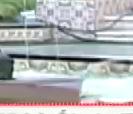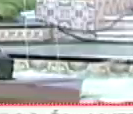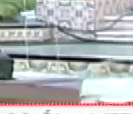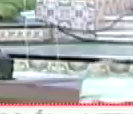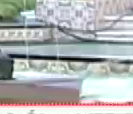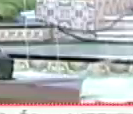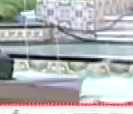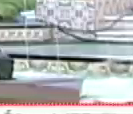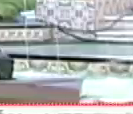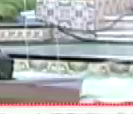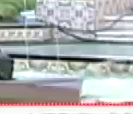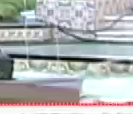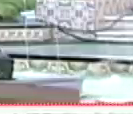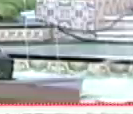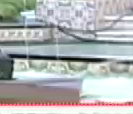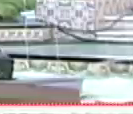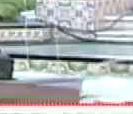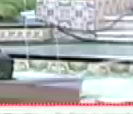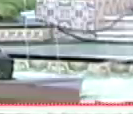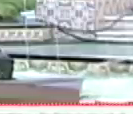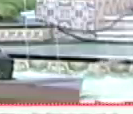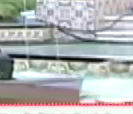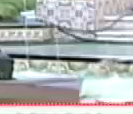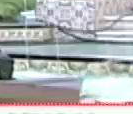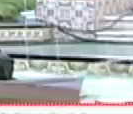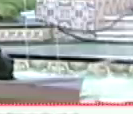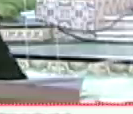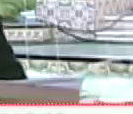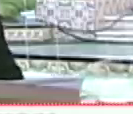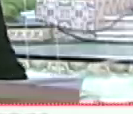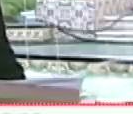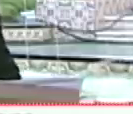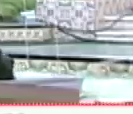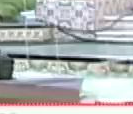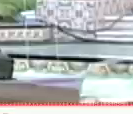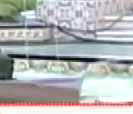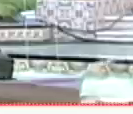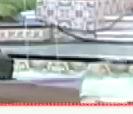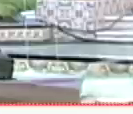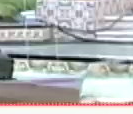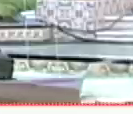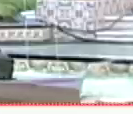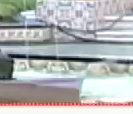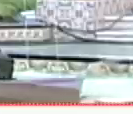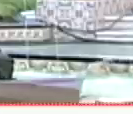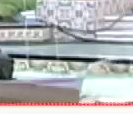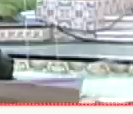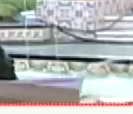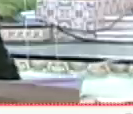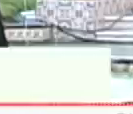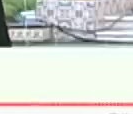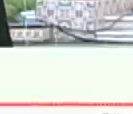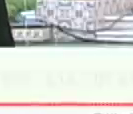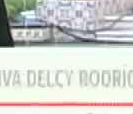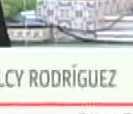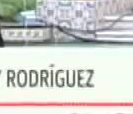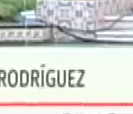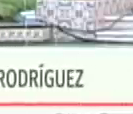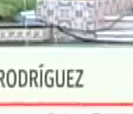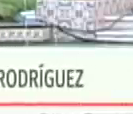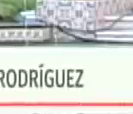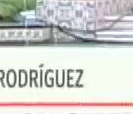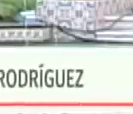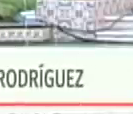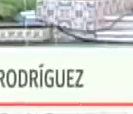continuación. 5 de ellos del estado Miranda, 1 localizado en el Distrito Capital, 1 en